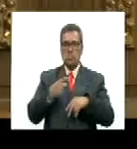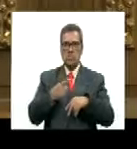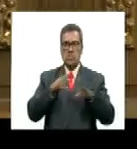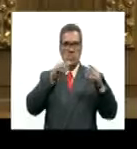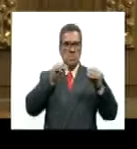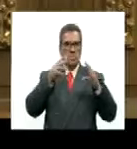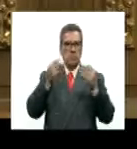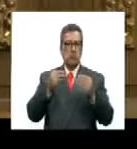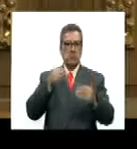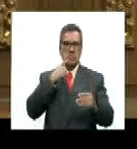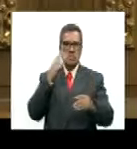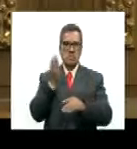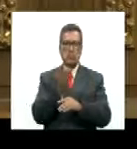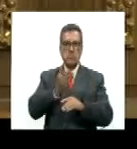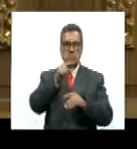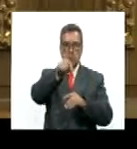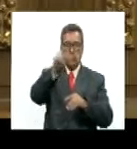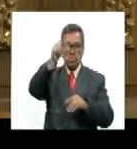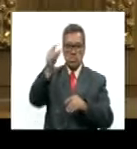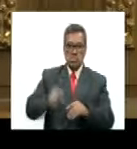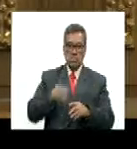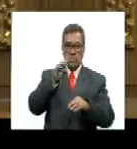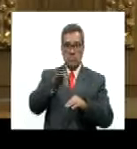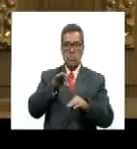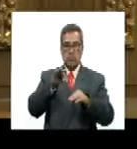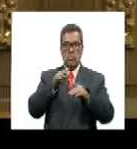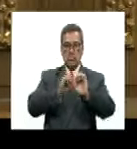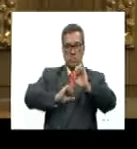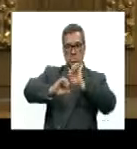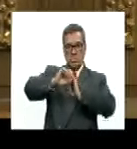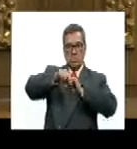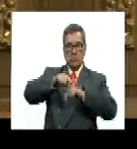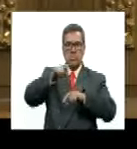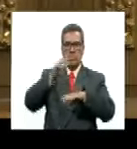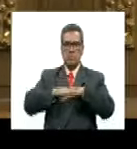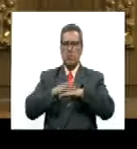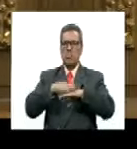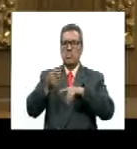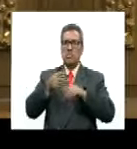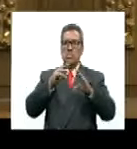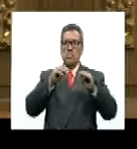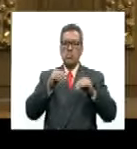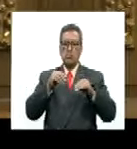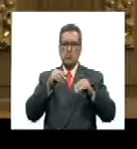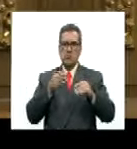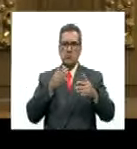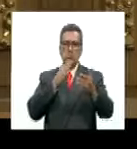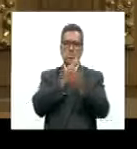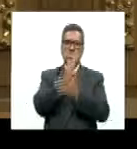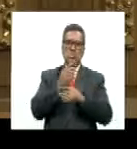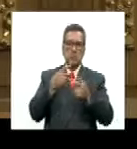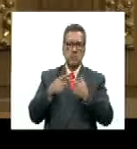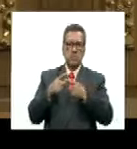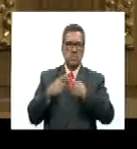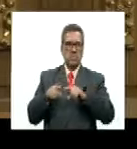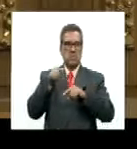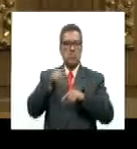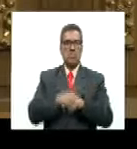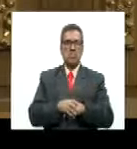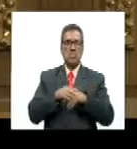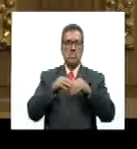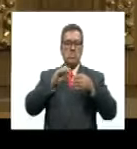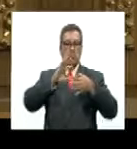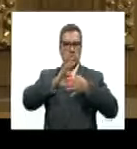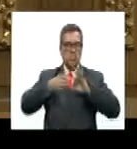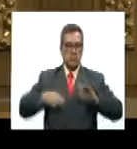hablar tan duro en contra de alguien hace que el mismo algoritmo te frene. Pero ¿qué pasa si empezamos a hacer intersecciones con diferentes categorías? En las redes